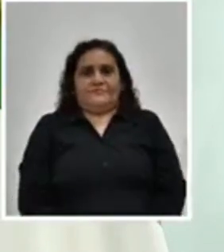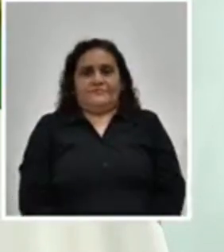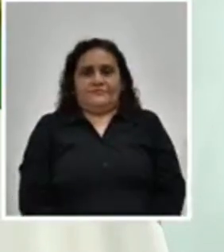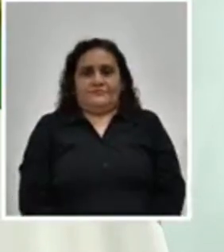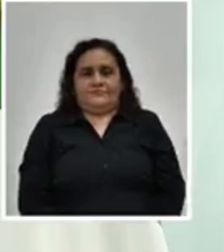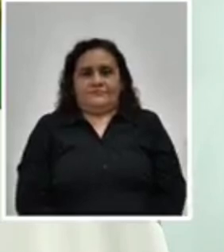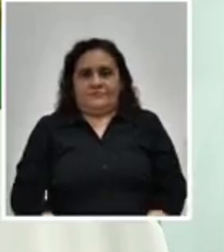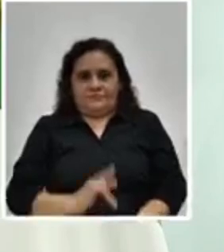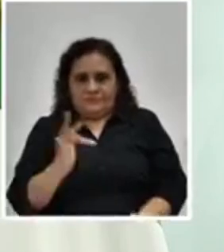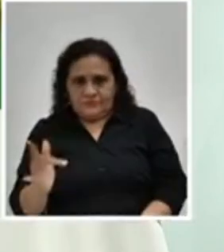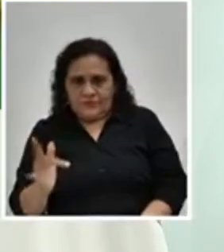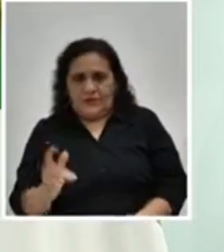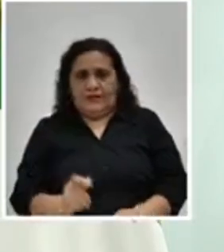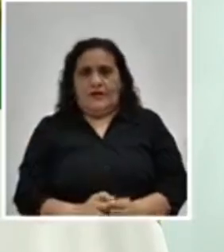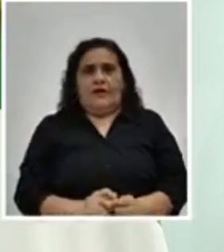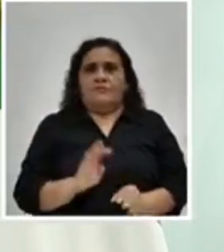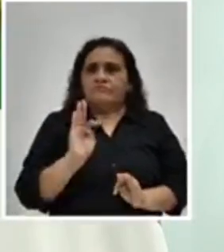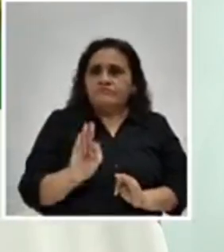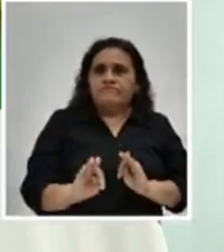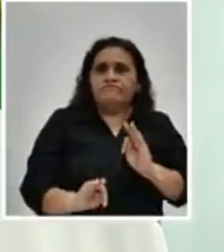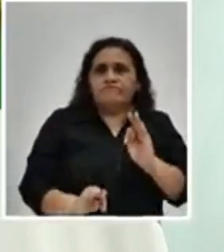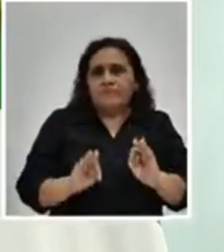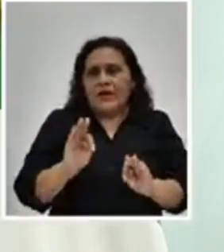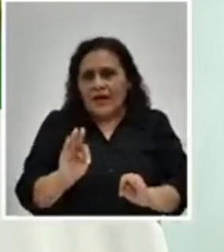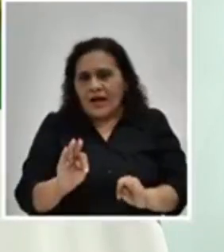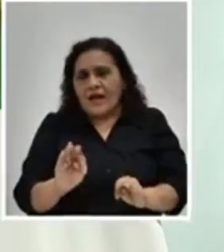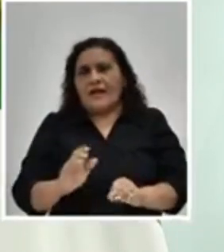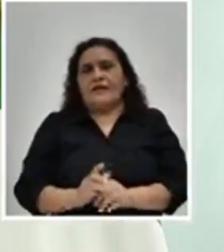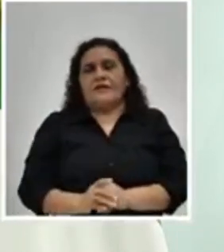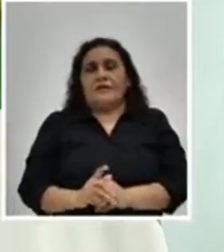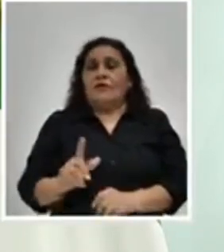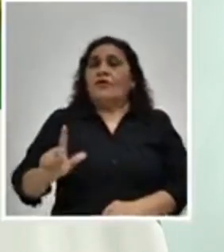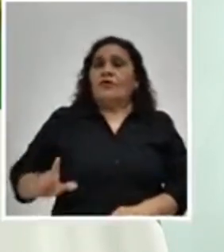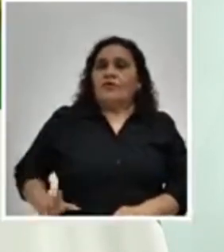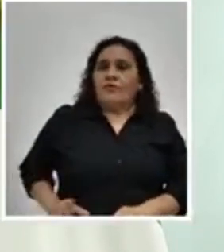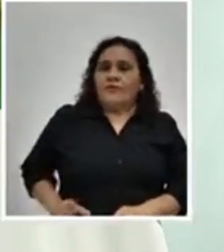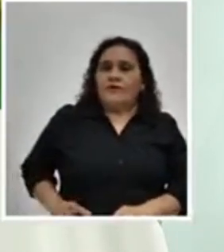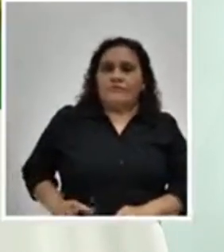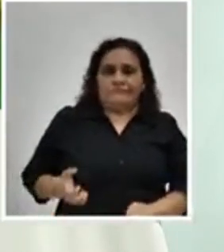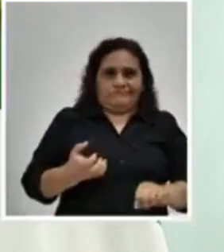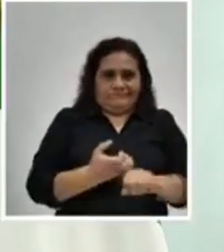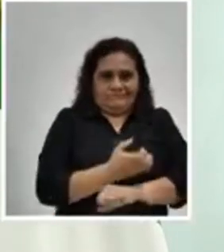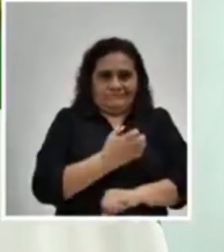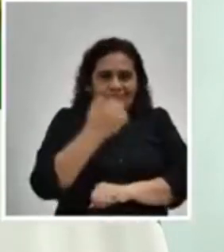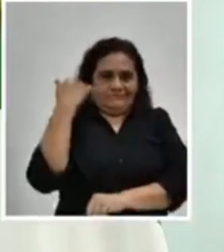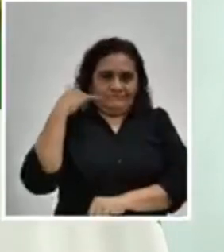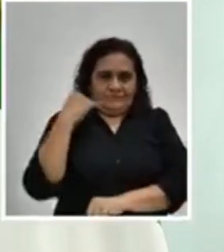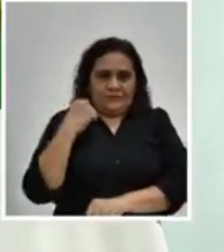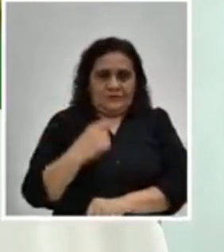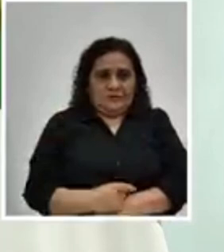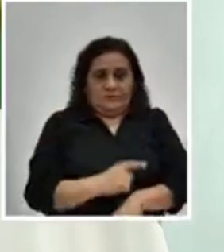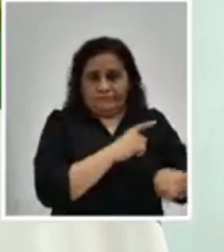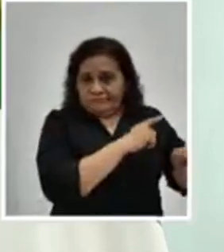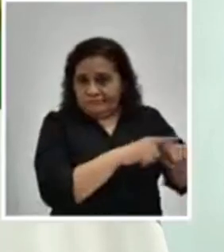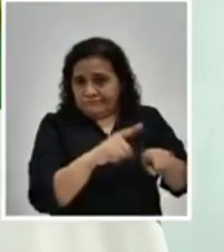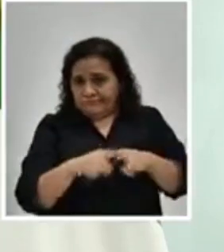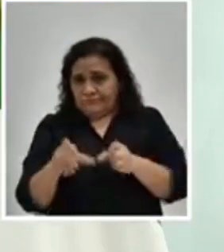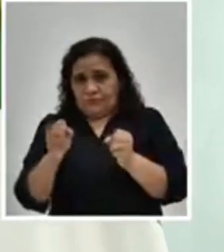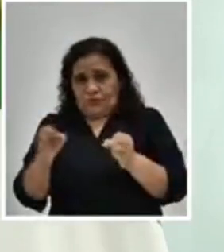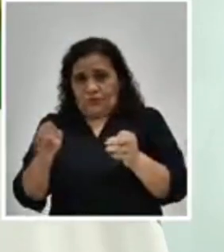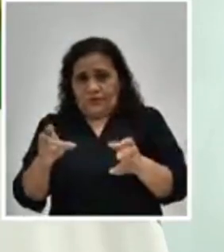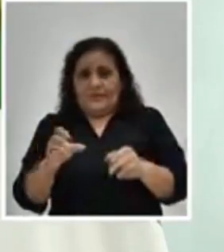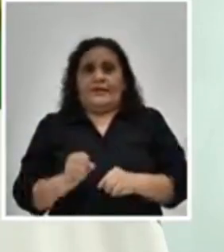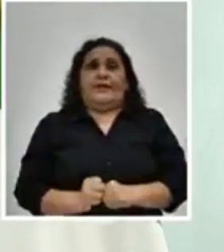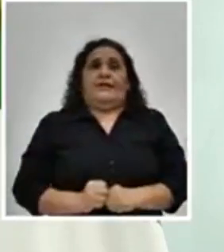Gracias a las gestiones que hemos mantenido con el Gobierno del Estado y con todas las dependencias del Gobierno Federal,